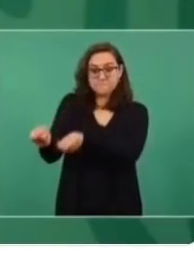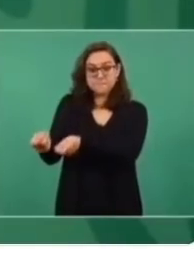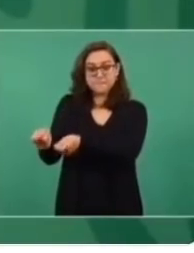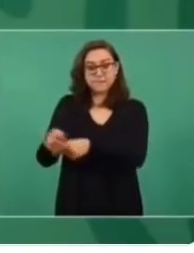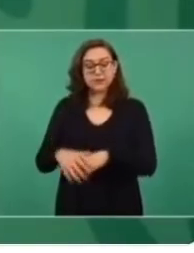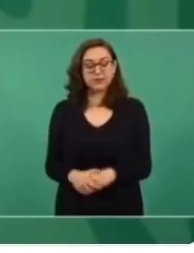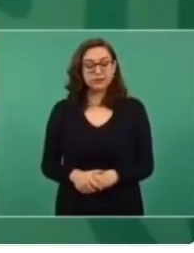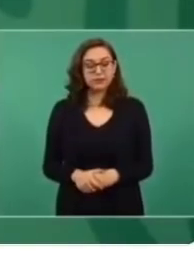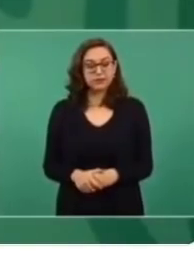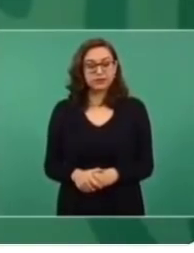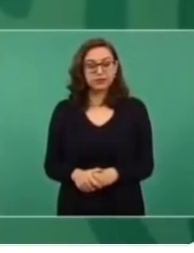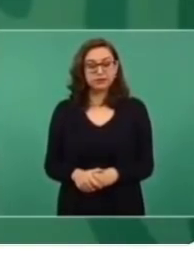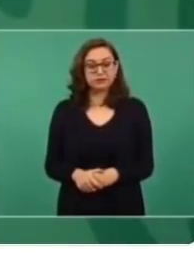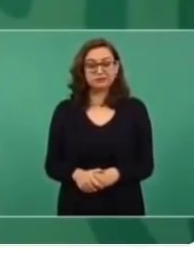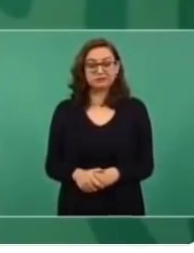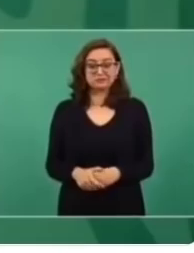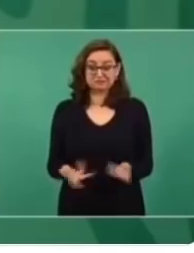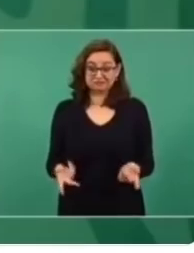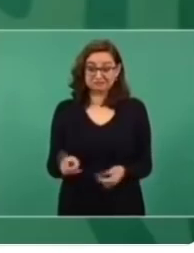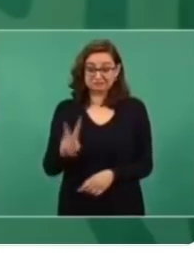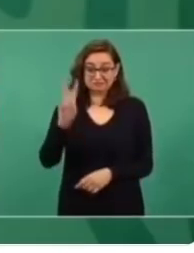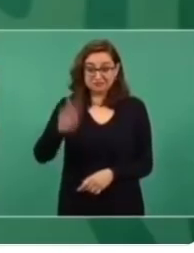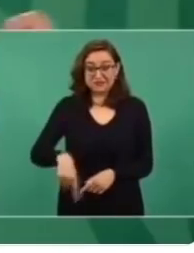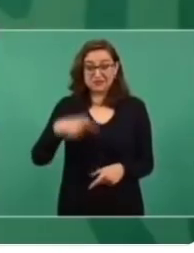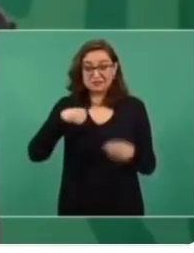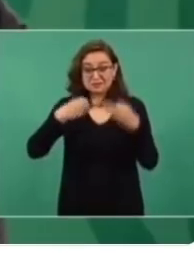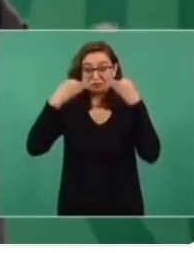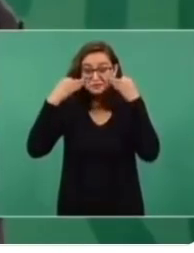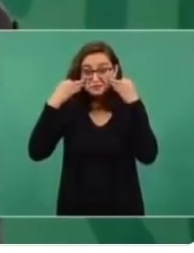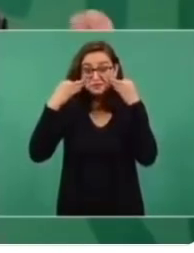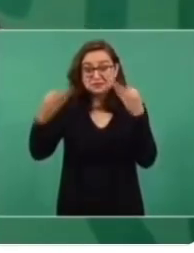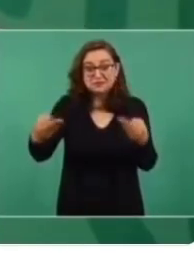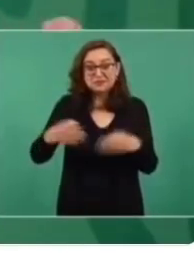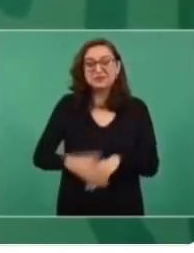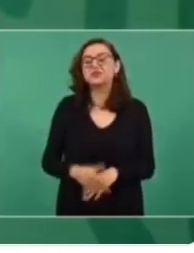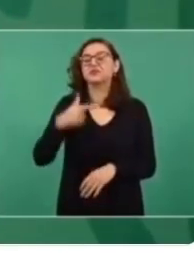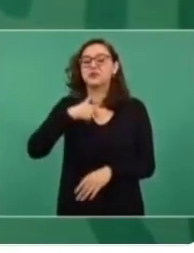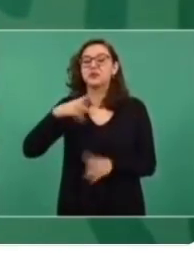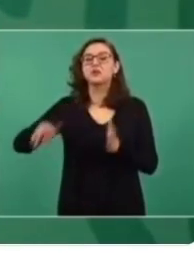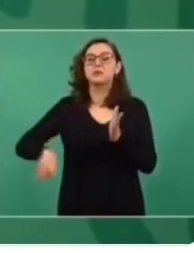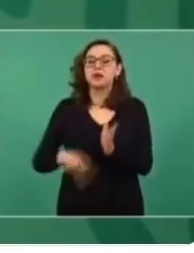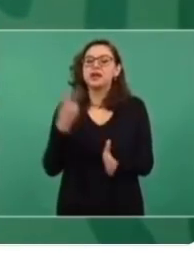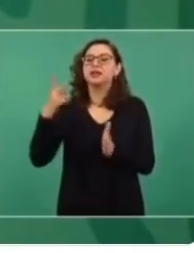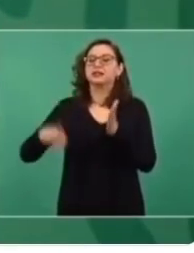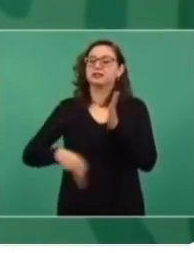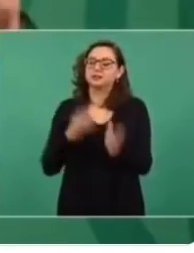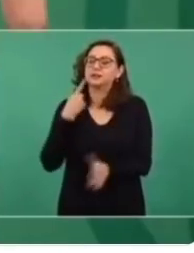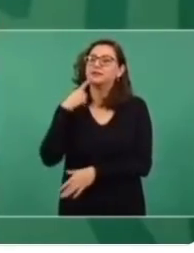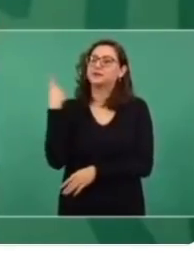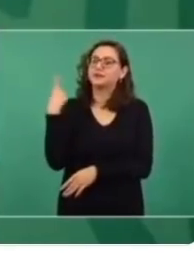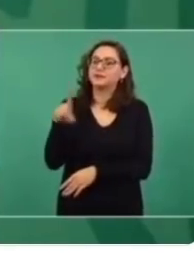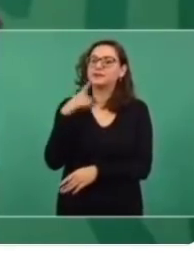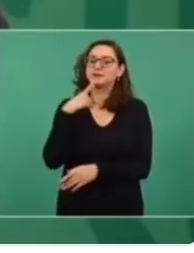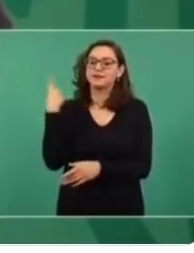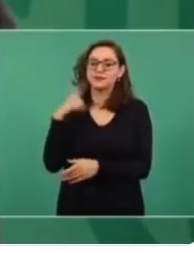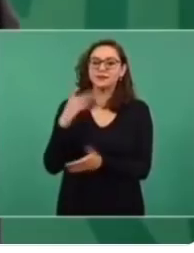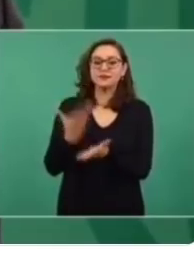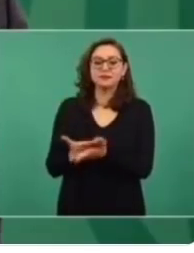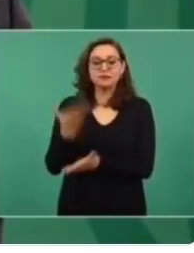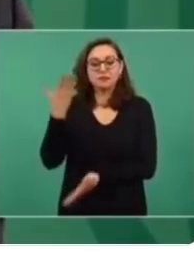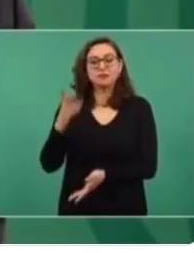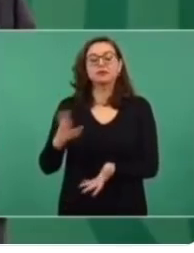y ahora sí que me consta que voy a presentar a mis denuncias cuando nos hicieron un